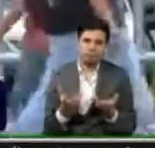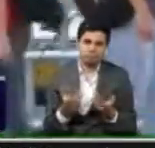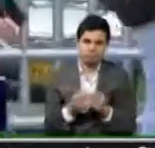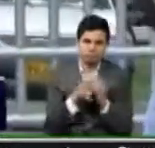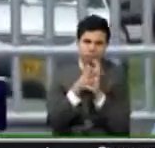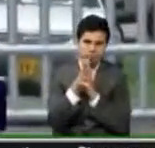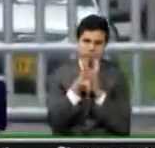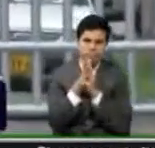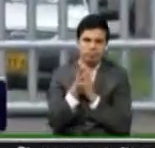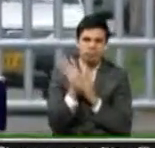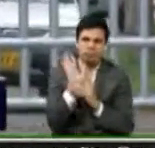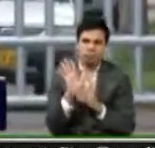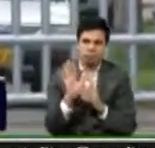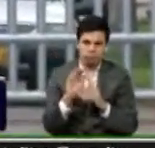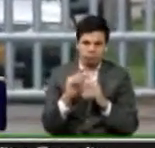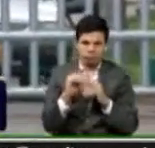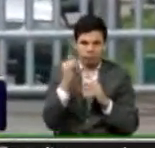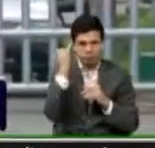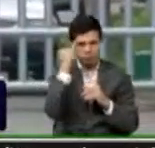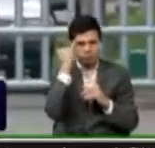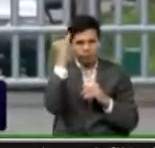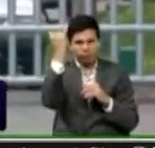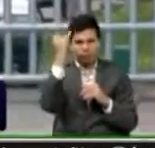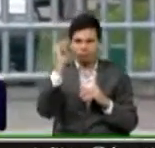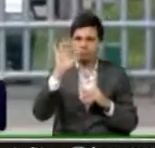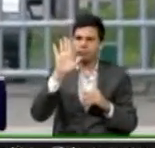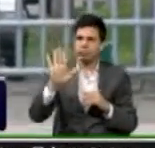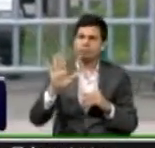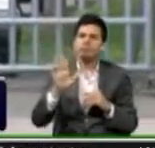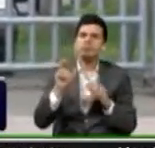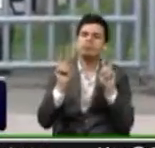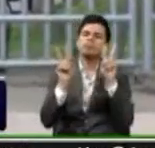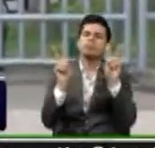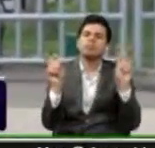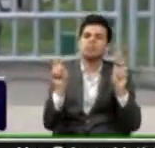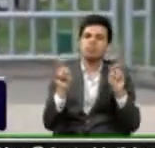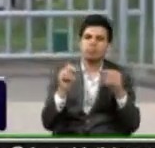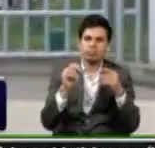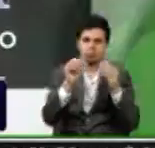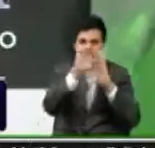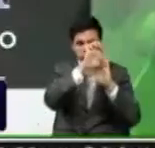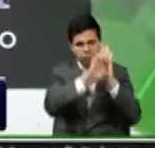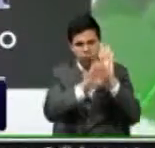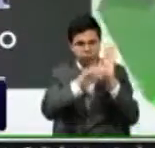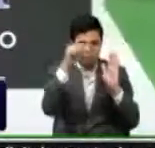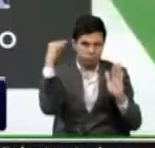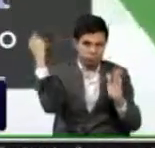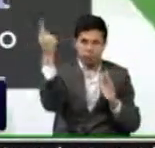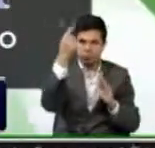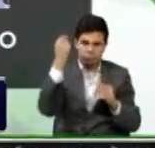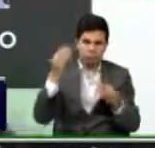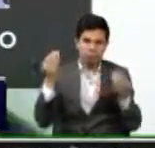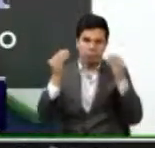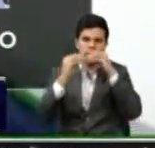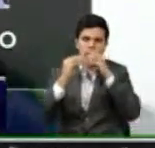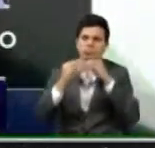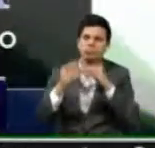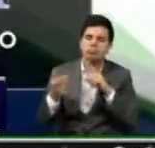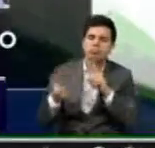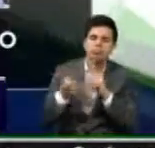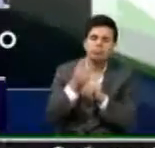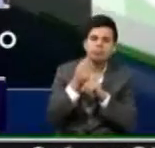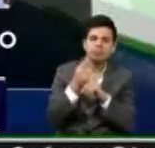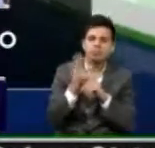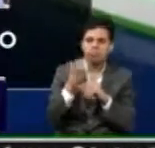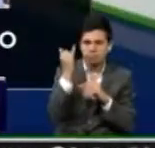creación de la mesa de concertación sobre el tema de la reforma del estatuto general y la creación de la mesa de